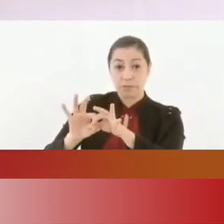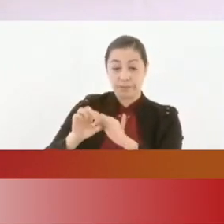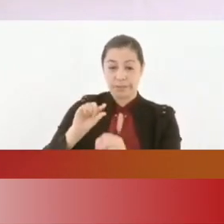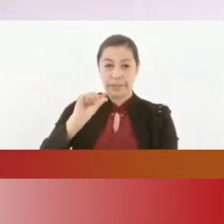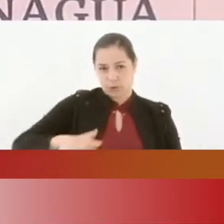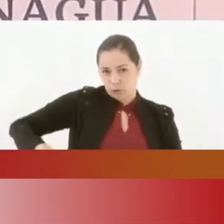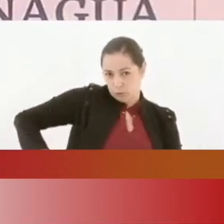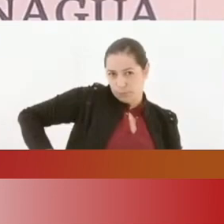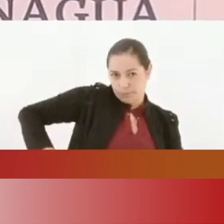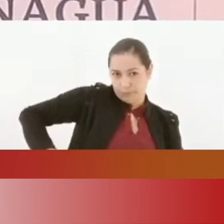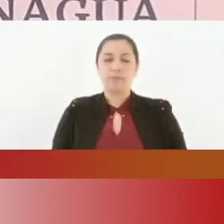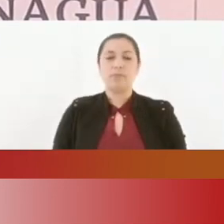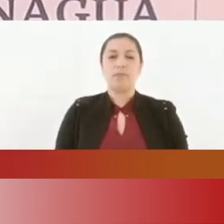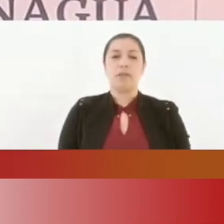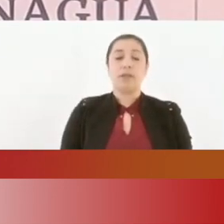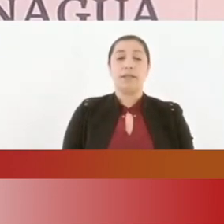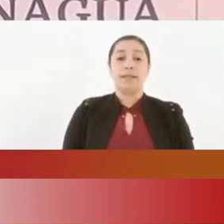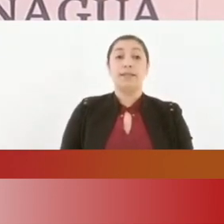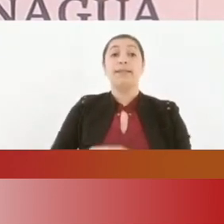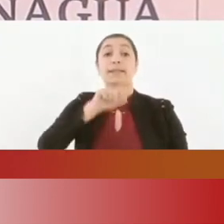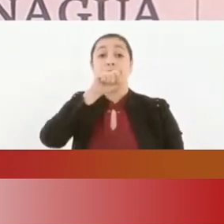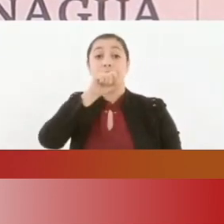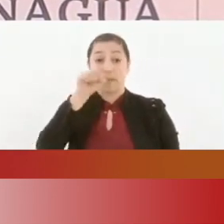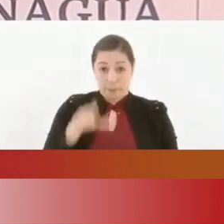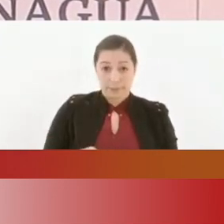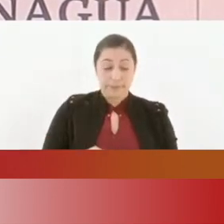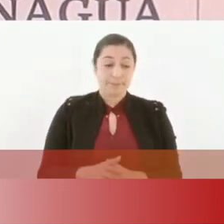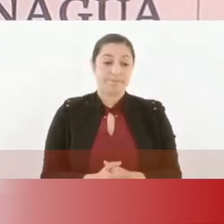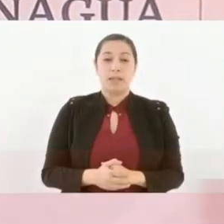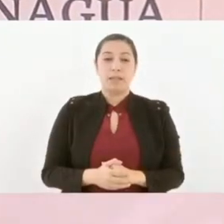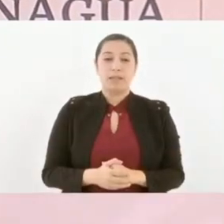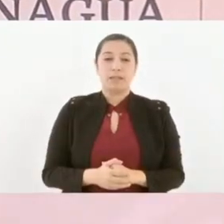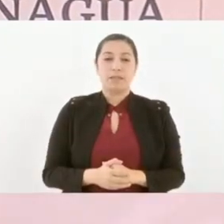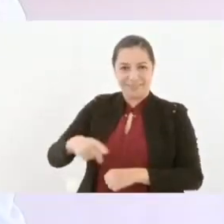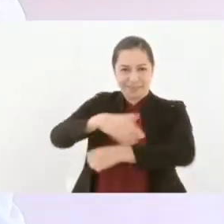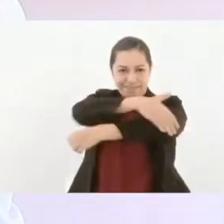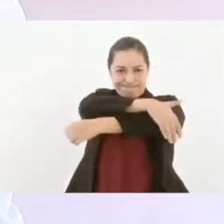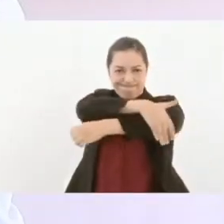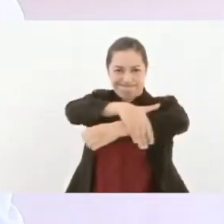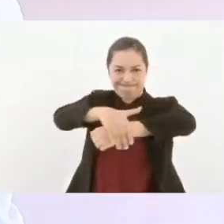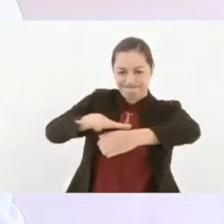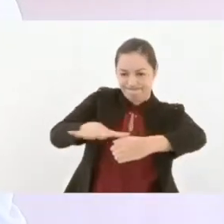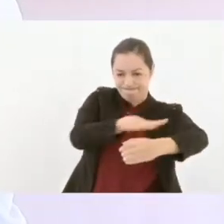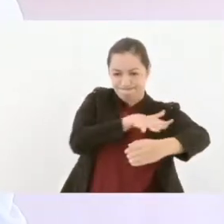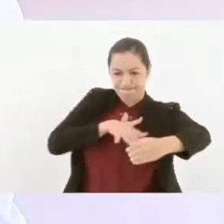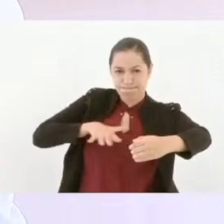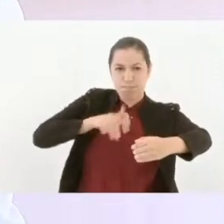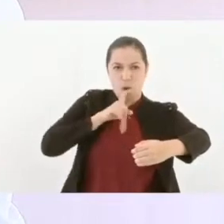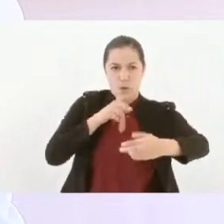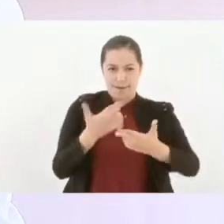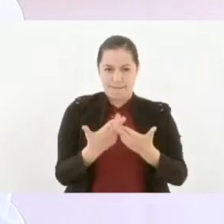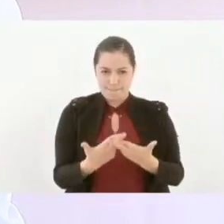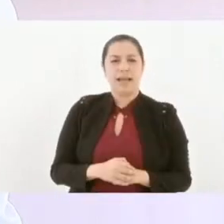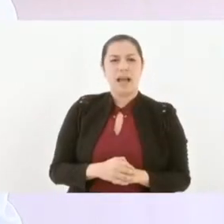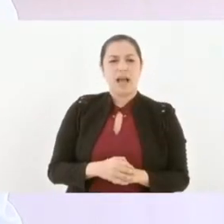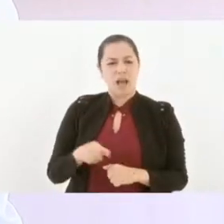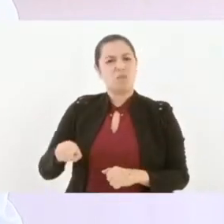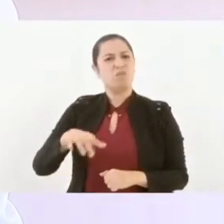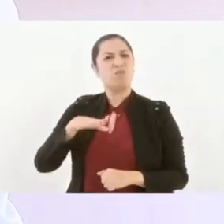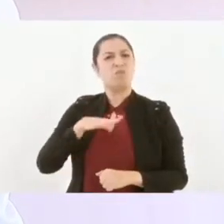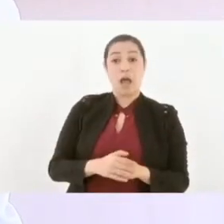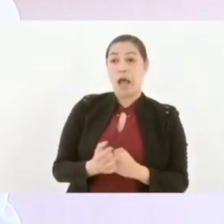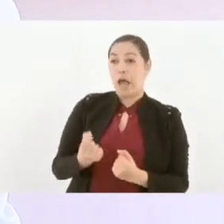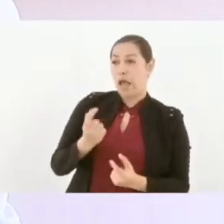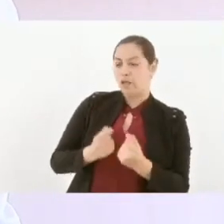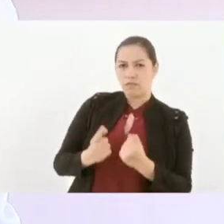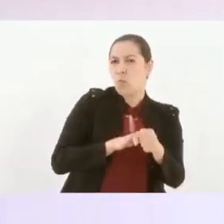nuestro gobierno. También esta presa tiene la